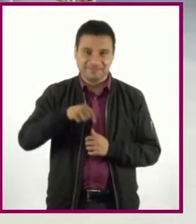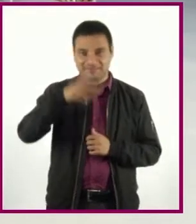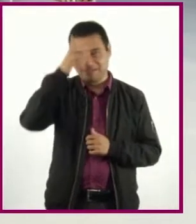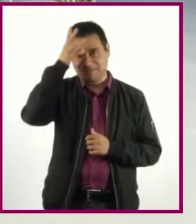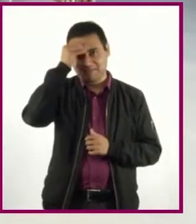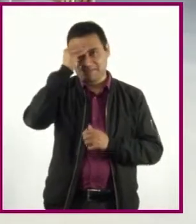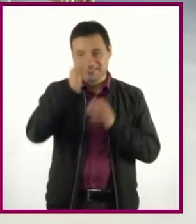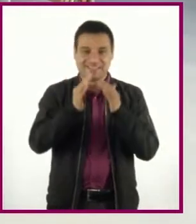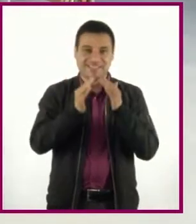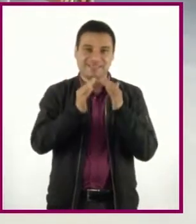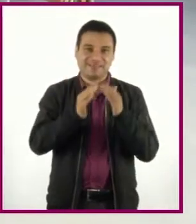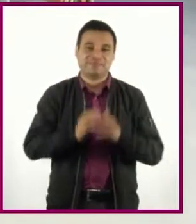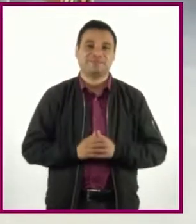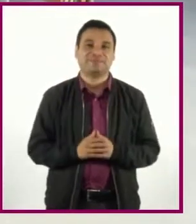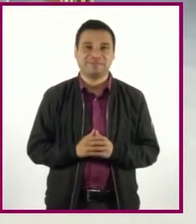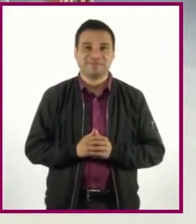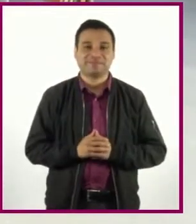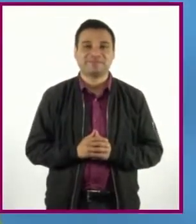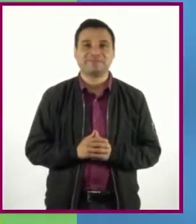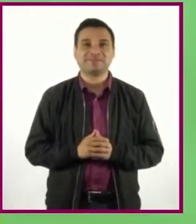de Aprende en Casa.